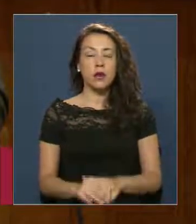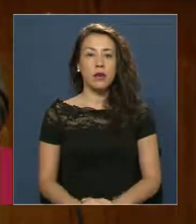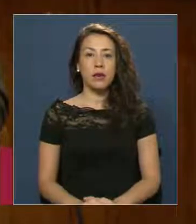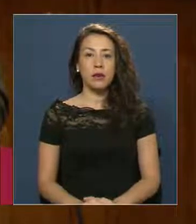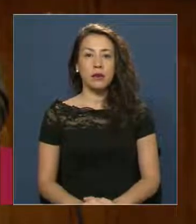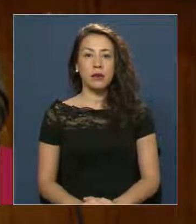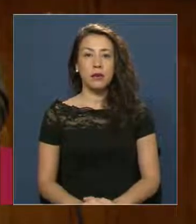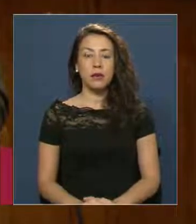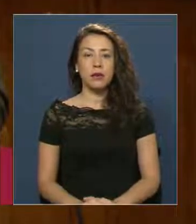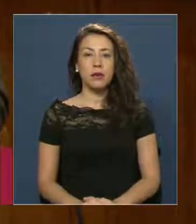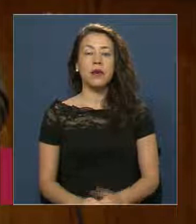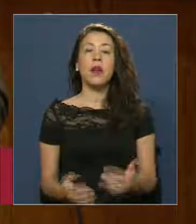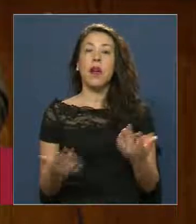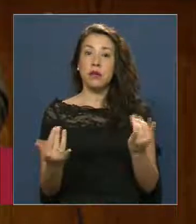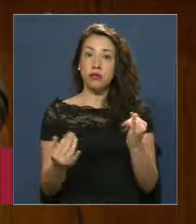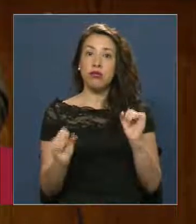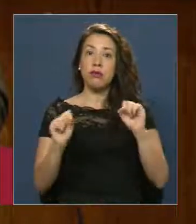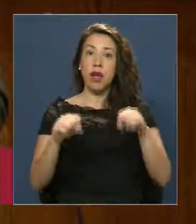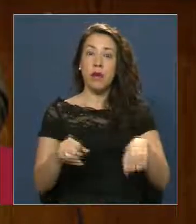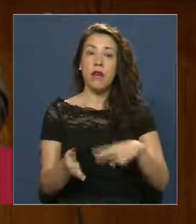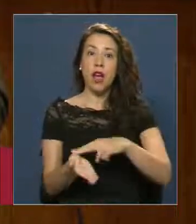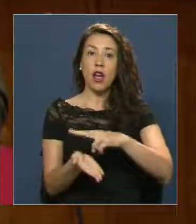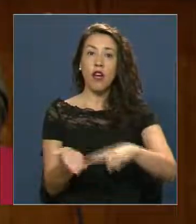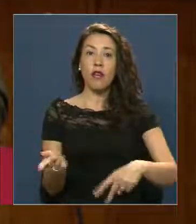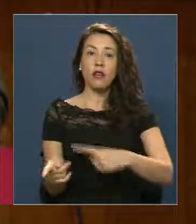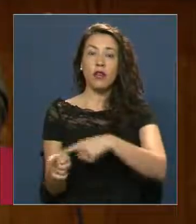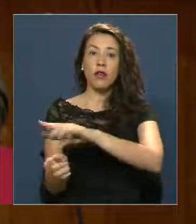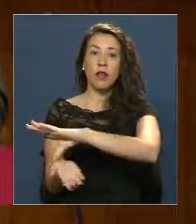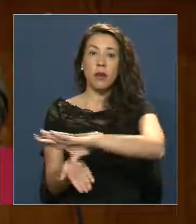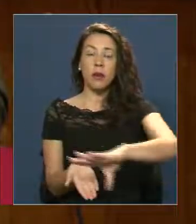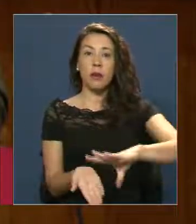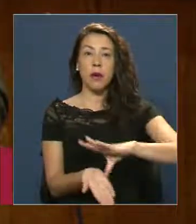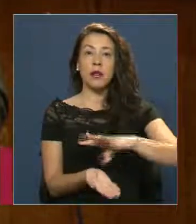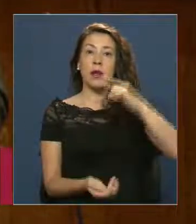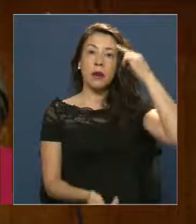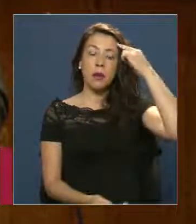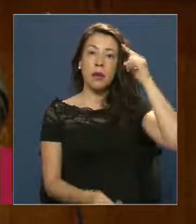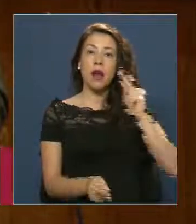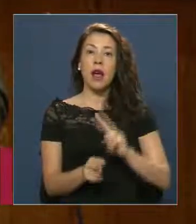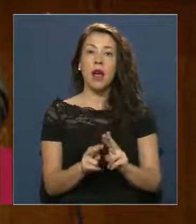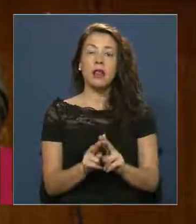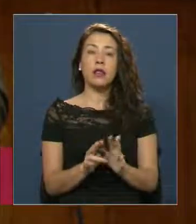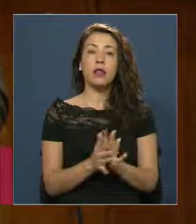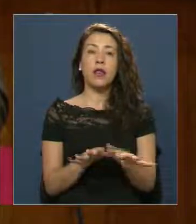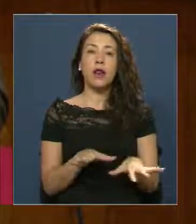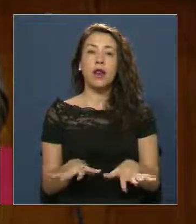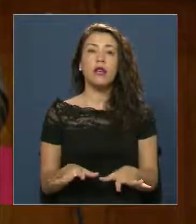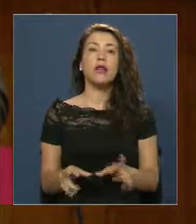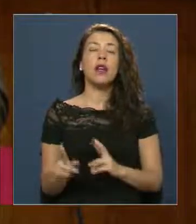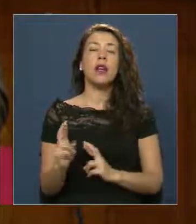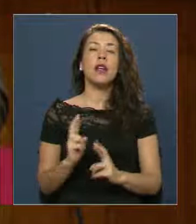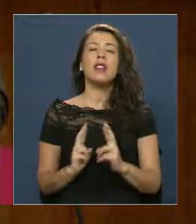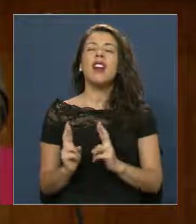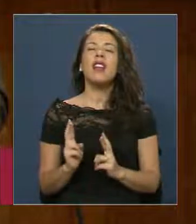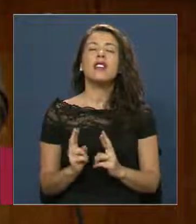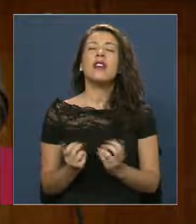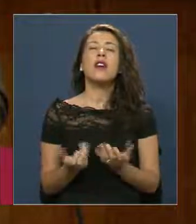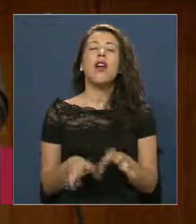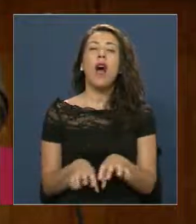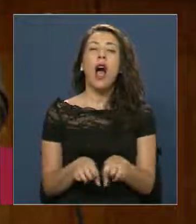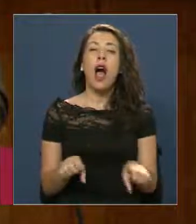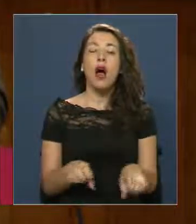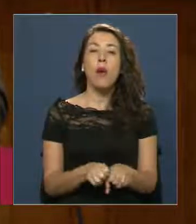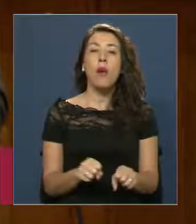que aprueba la Convención Multilateral para aplicar las medidas relacionadas con los